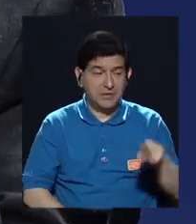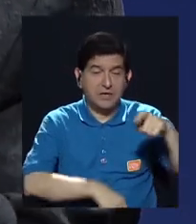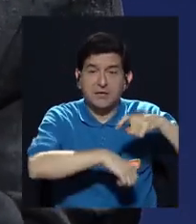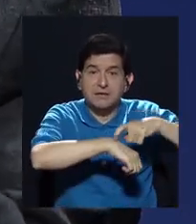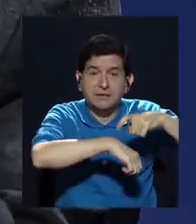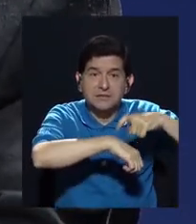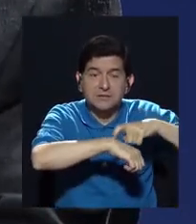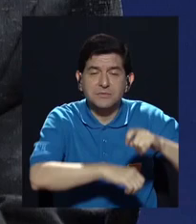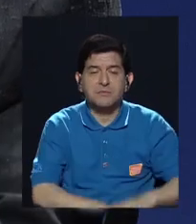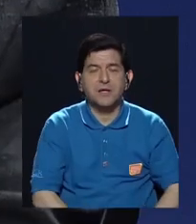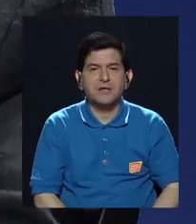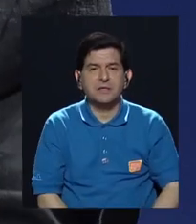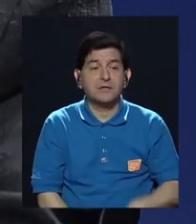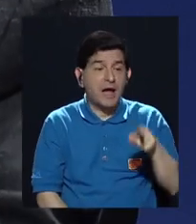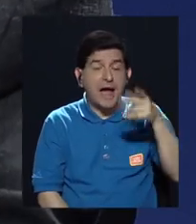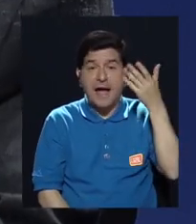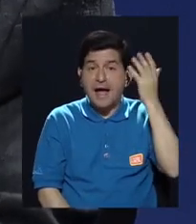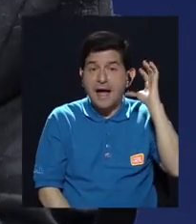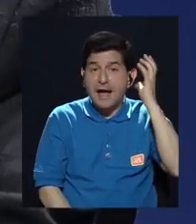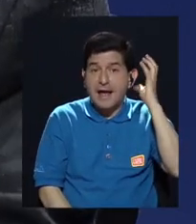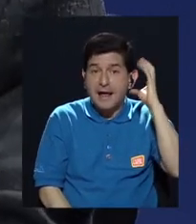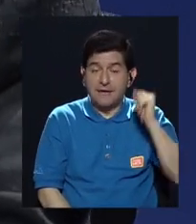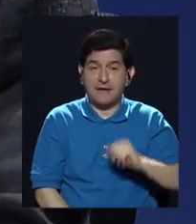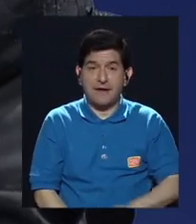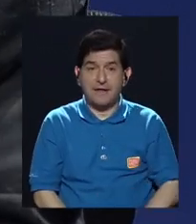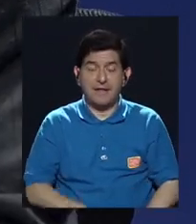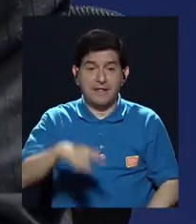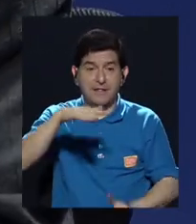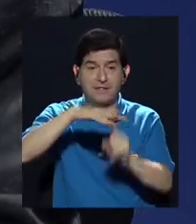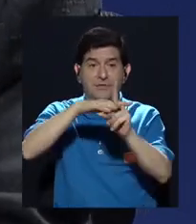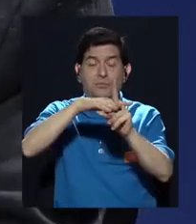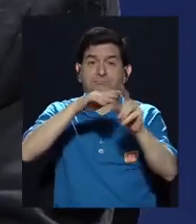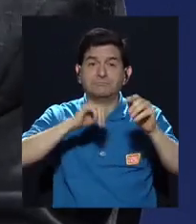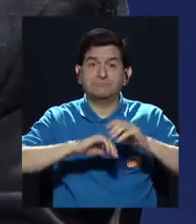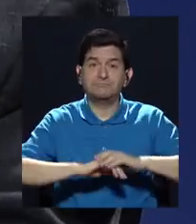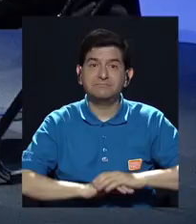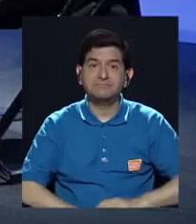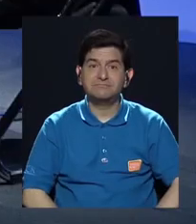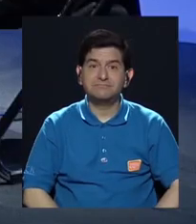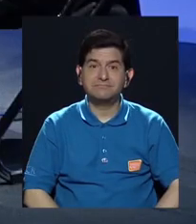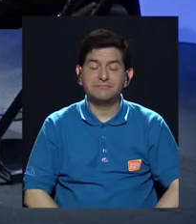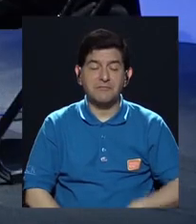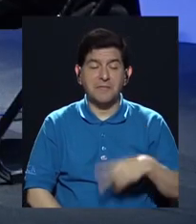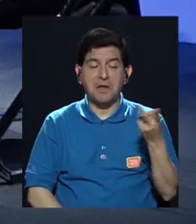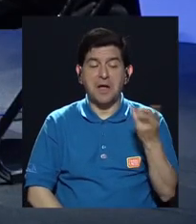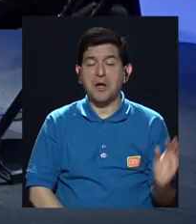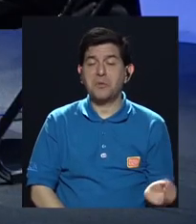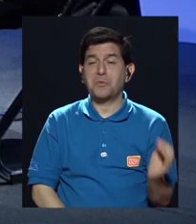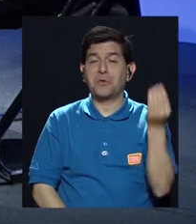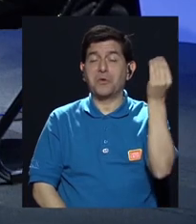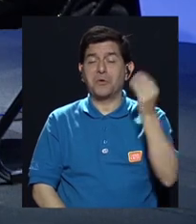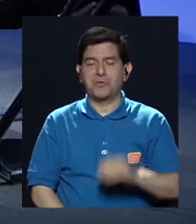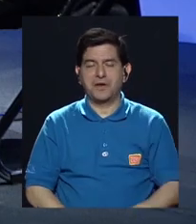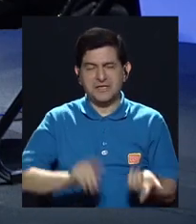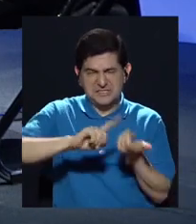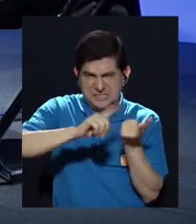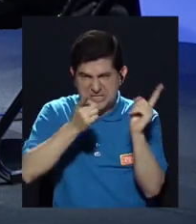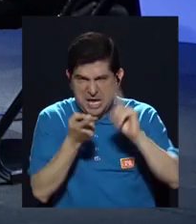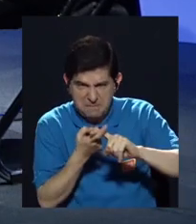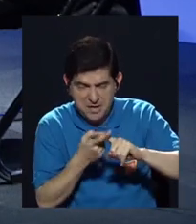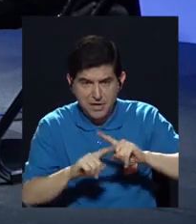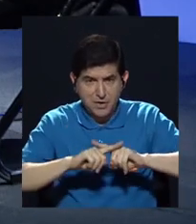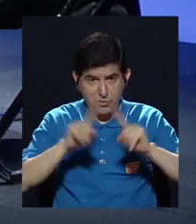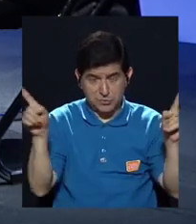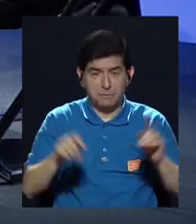2021-22, a sonar lo que es la radio o radiotransmisión. Entonces estos dos muchachos, cuates entre